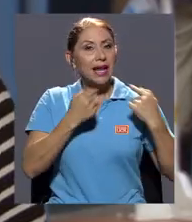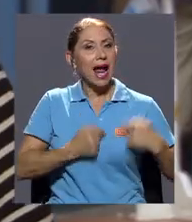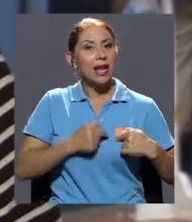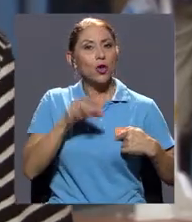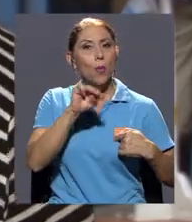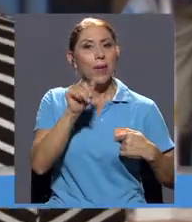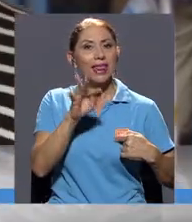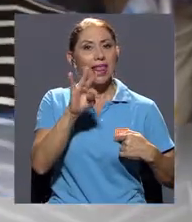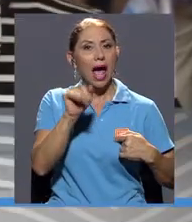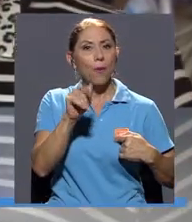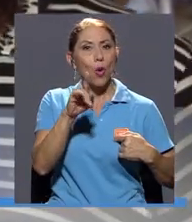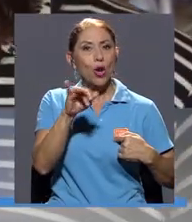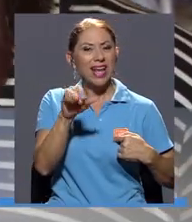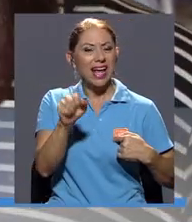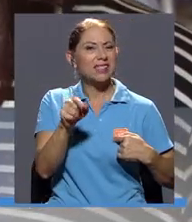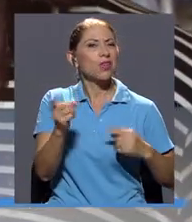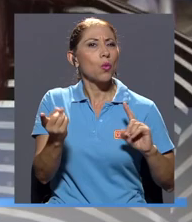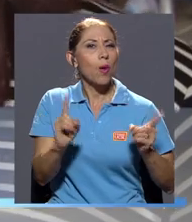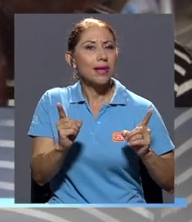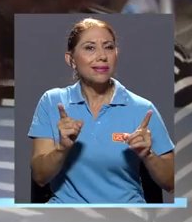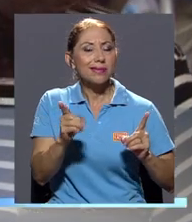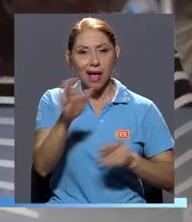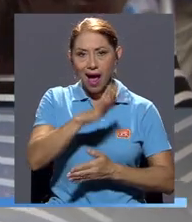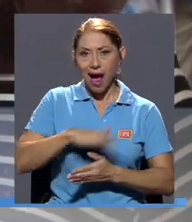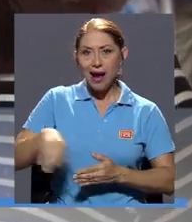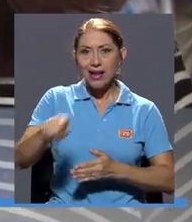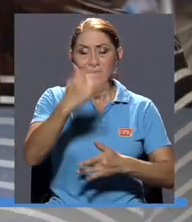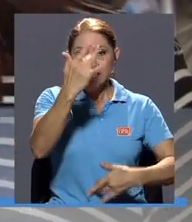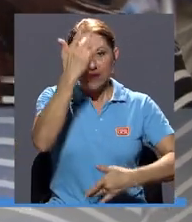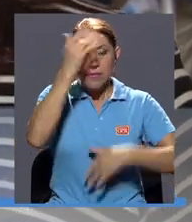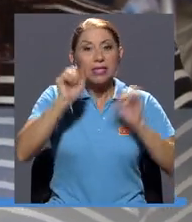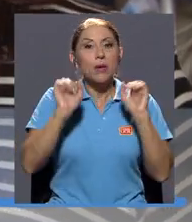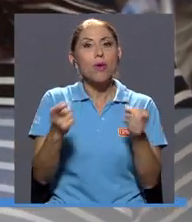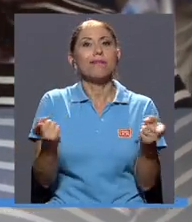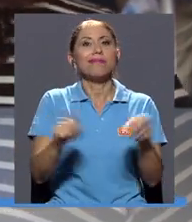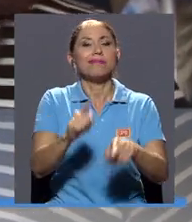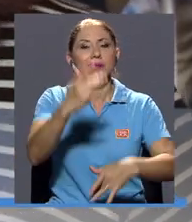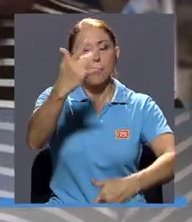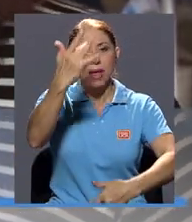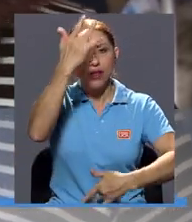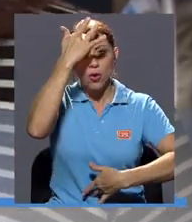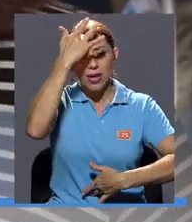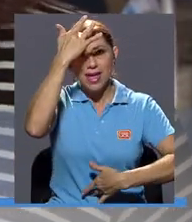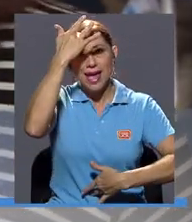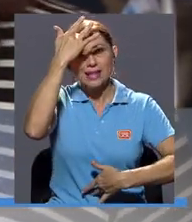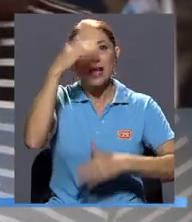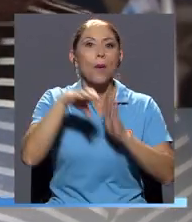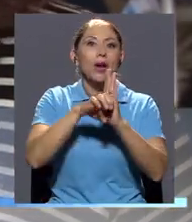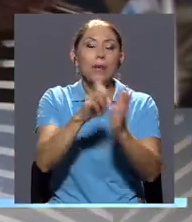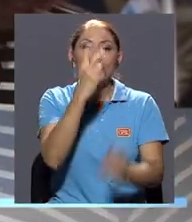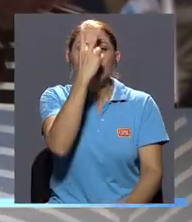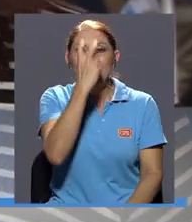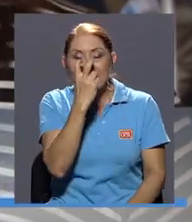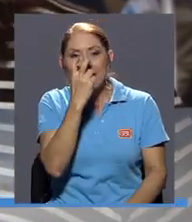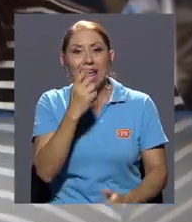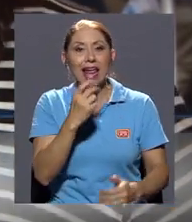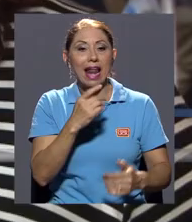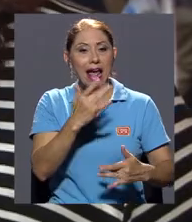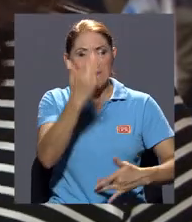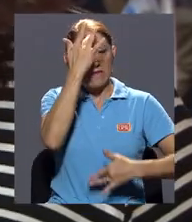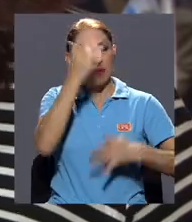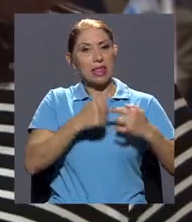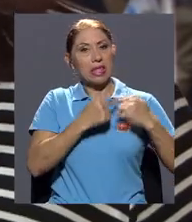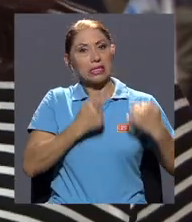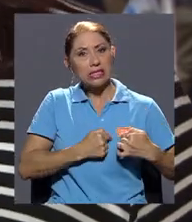aquellas enfermedades que pueden desencadenar en patologías, digamos, como ceguera, cardiopatías,